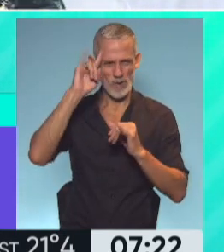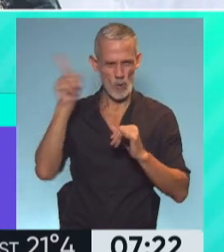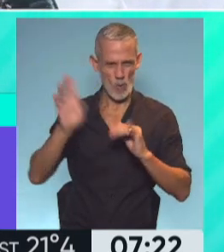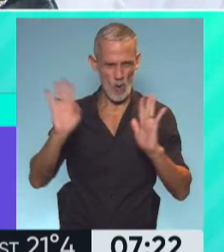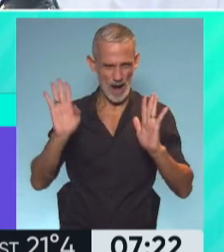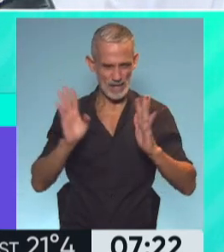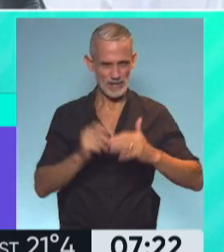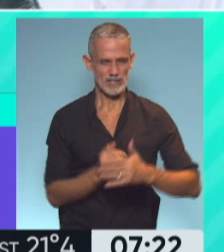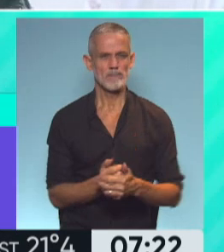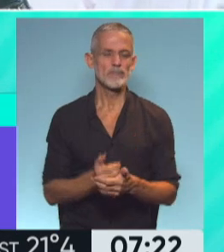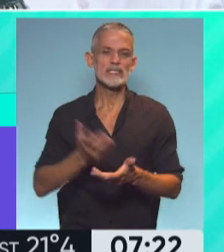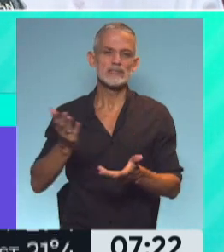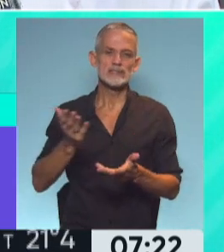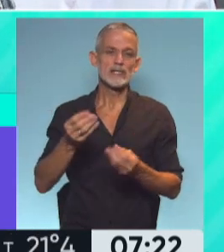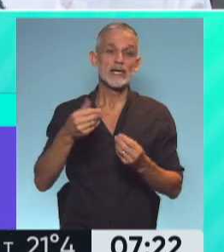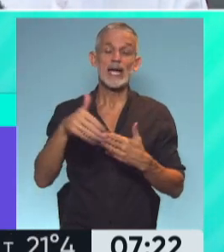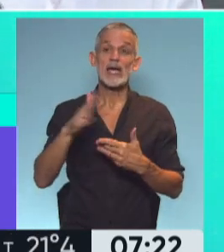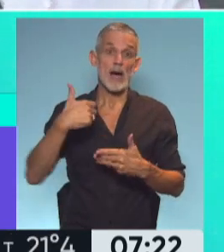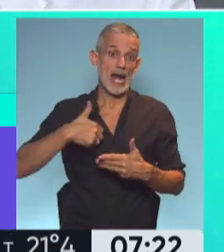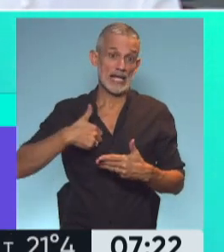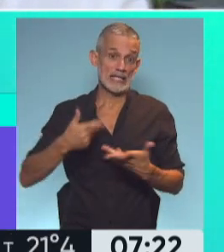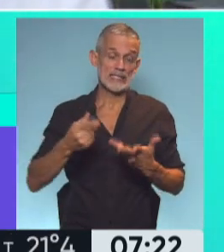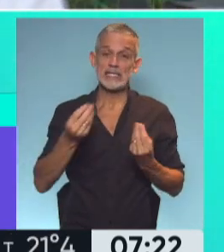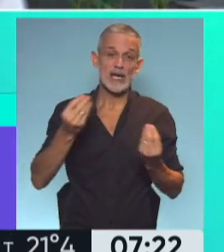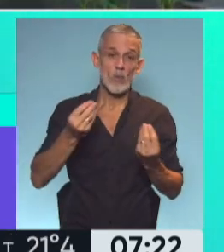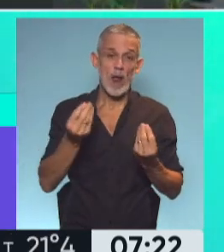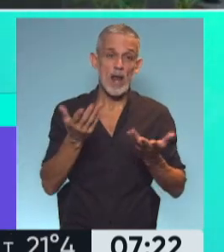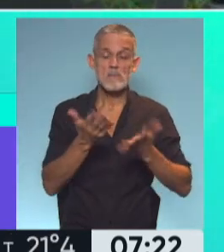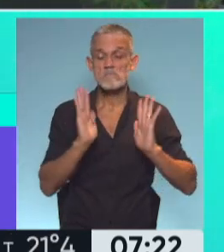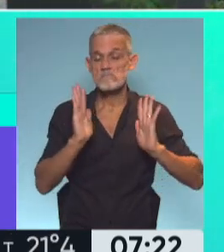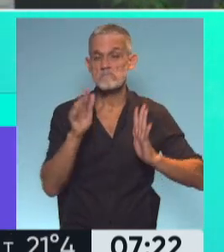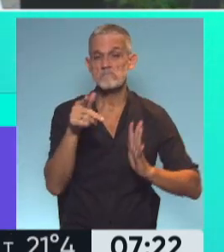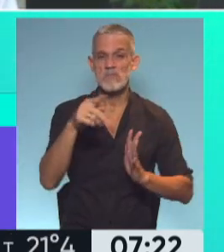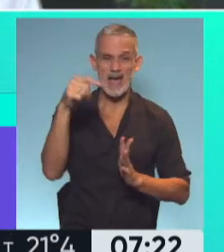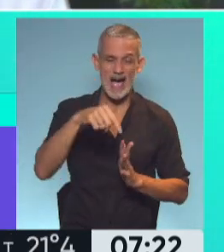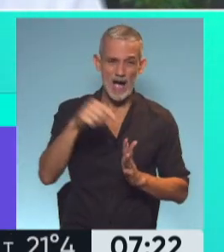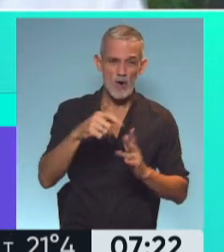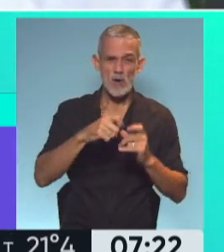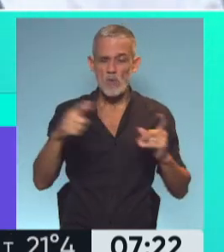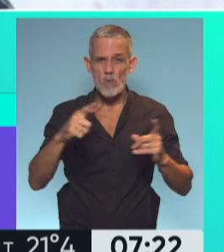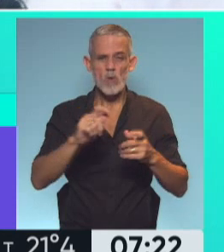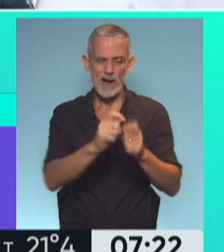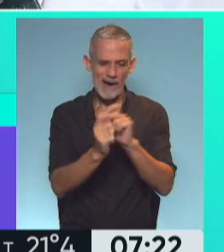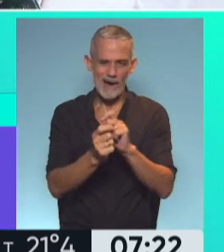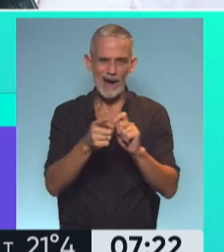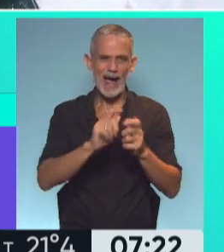jóvenes. Ahora, ¿qué va a pasar en la Argentina y cuál es el peso actual de las nuevas